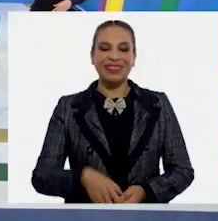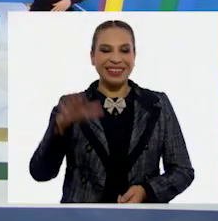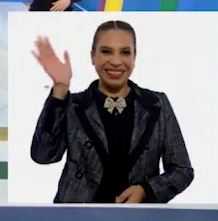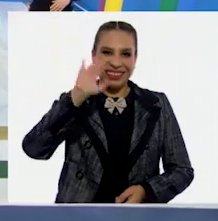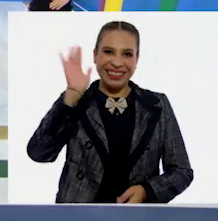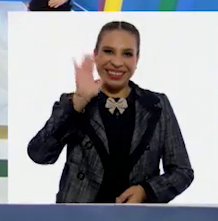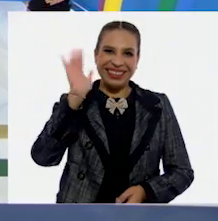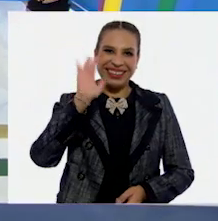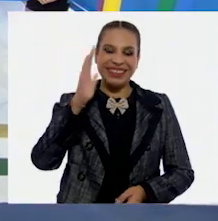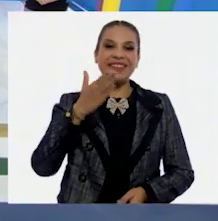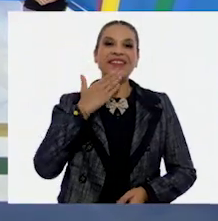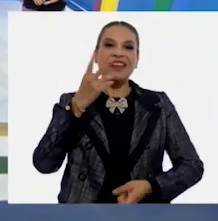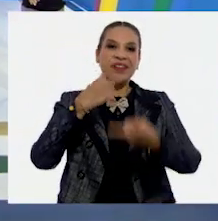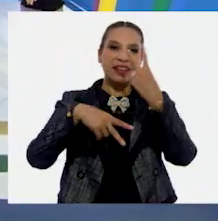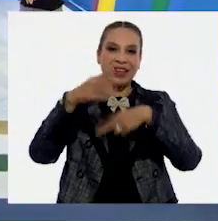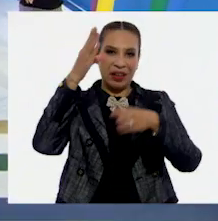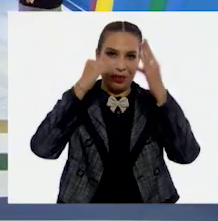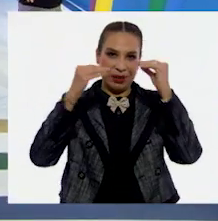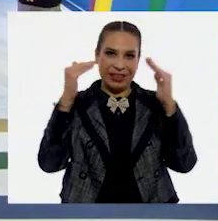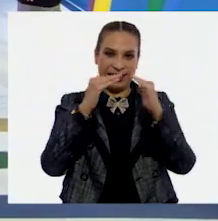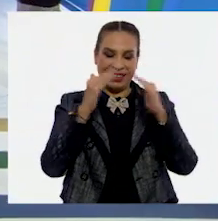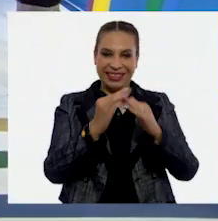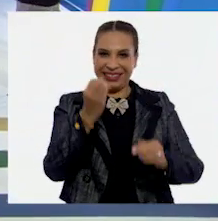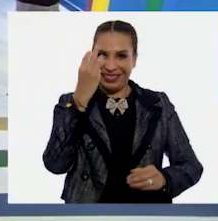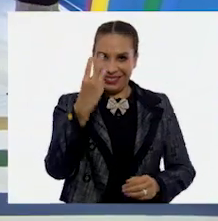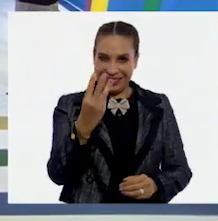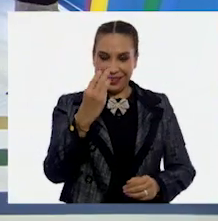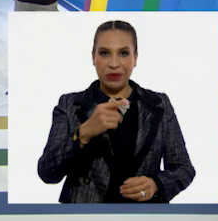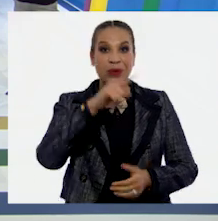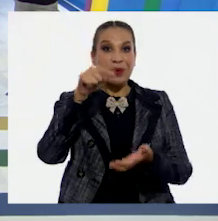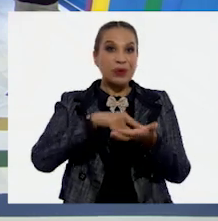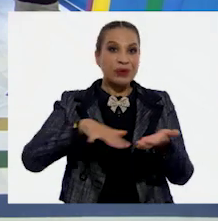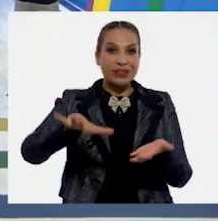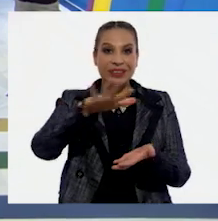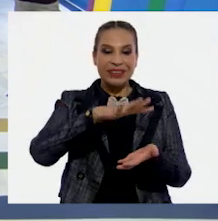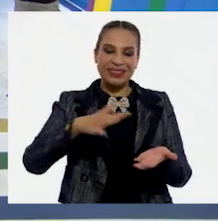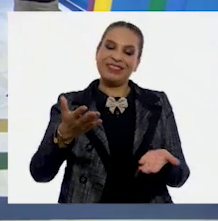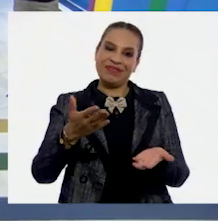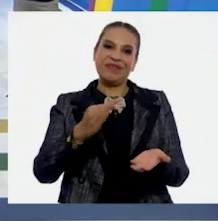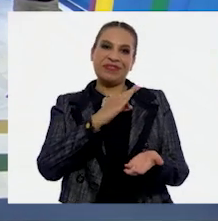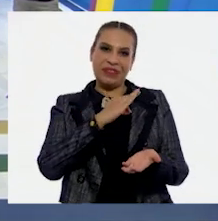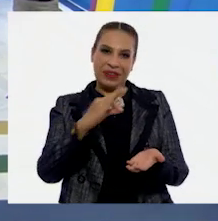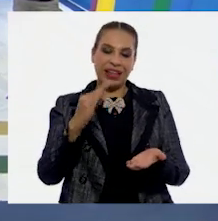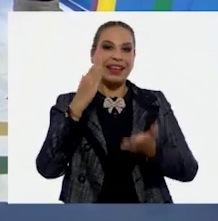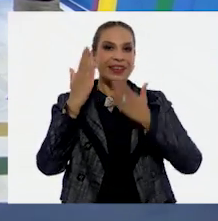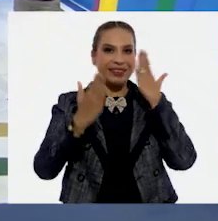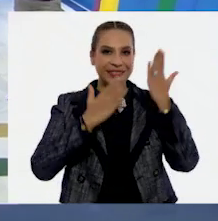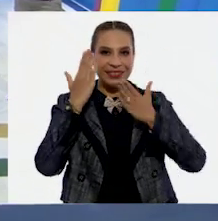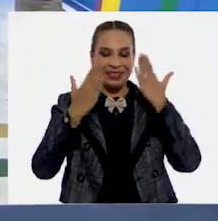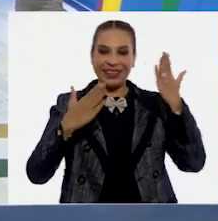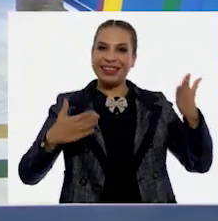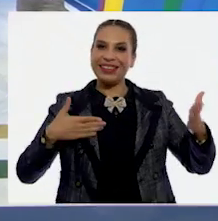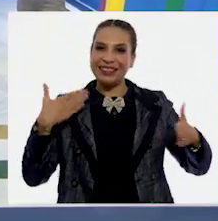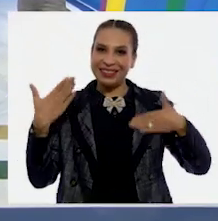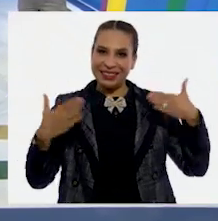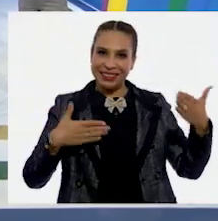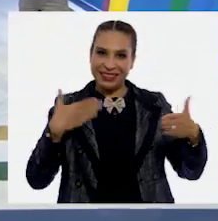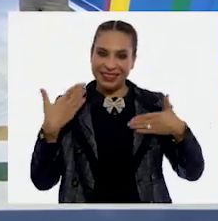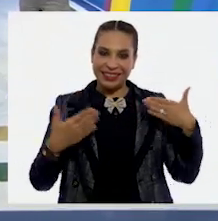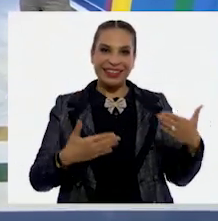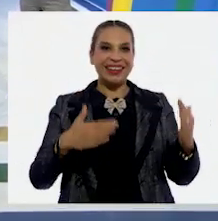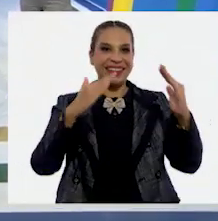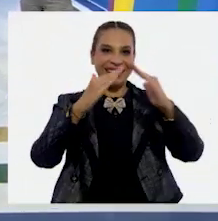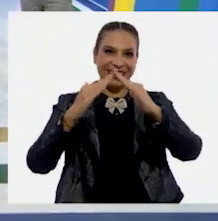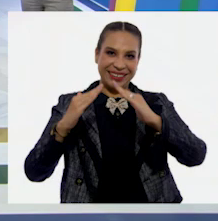Hola, hola, bienvenidos a Aprende en Casa 3, un espacio en el que vamos a poder estudiar y divertirnos